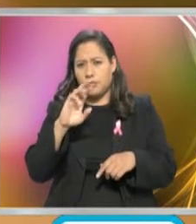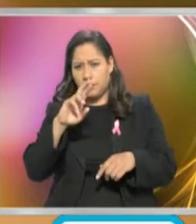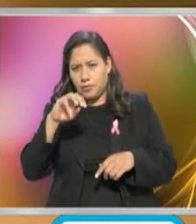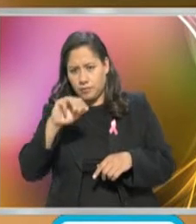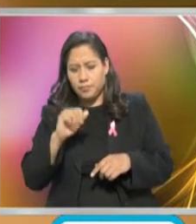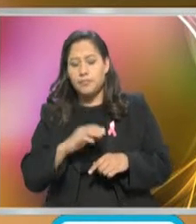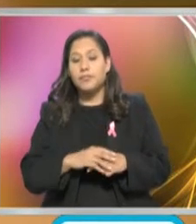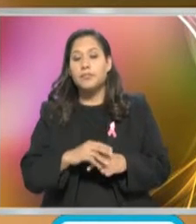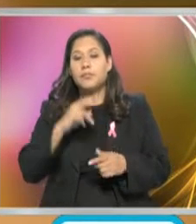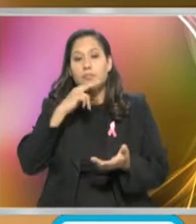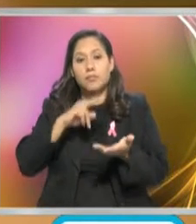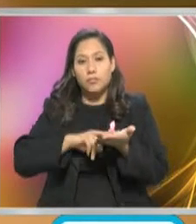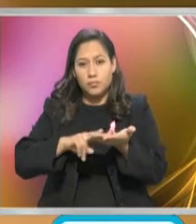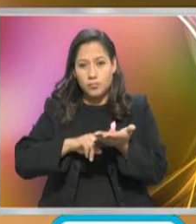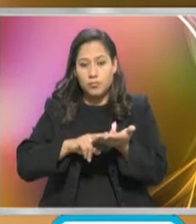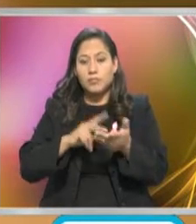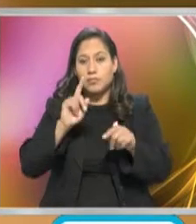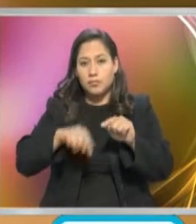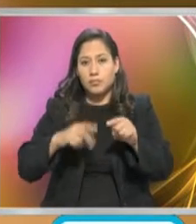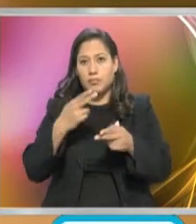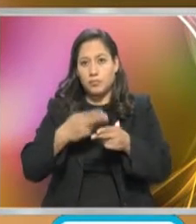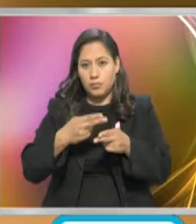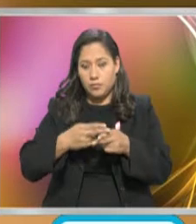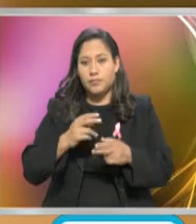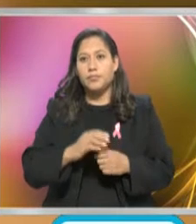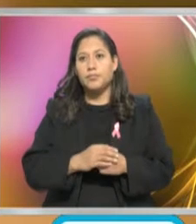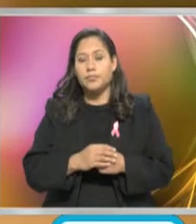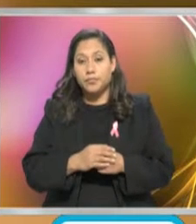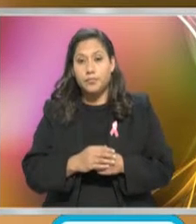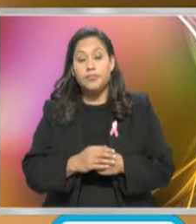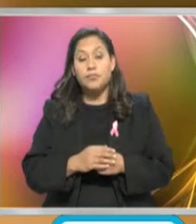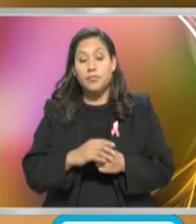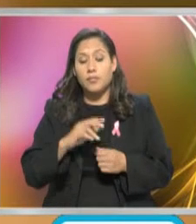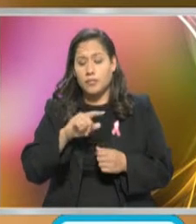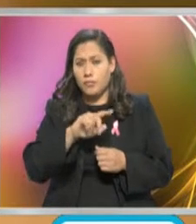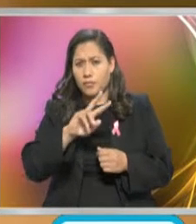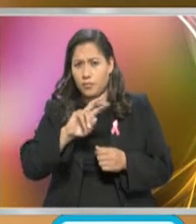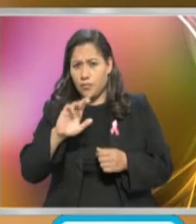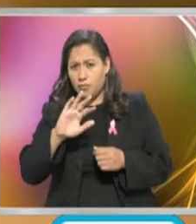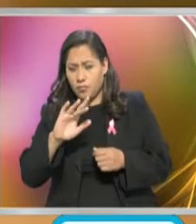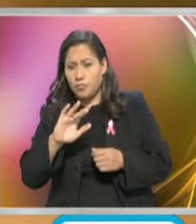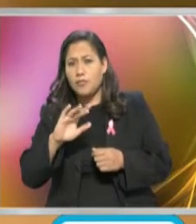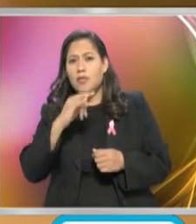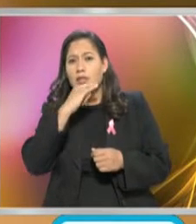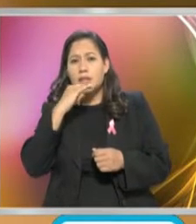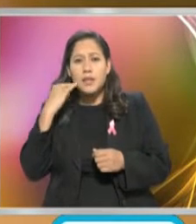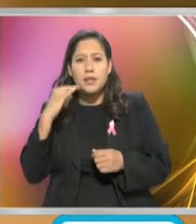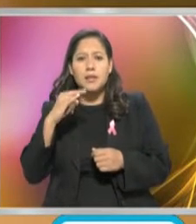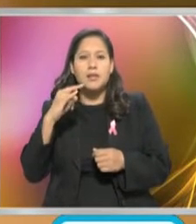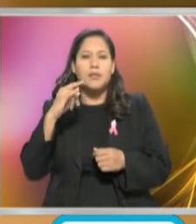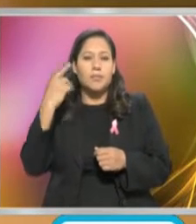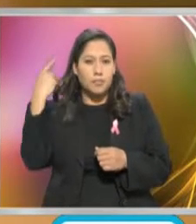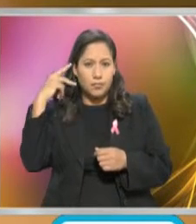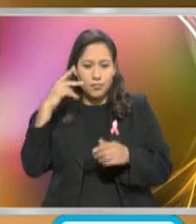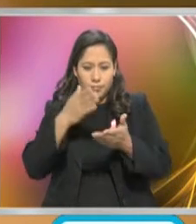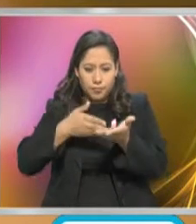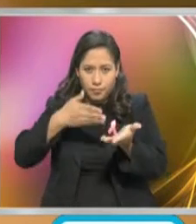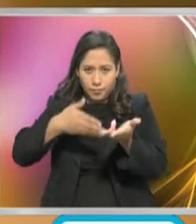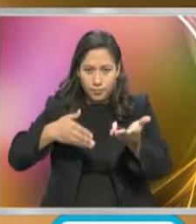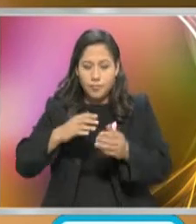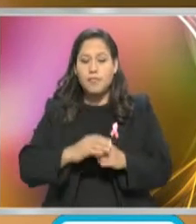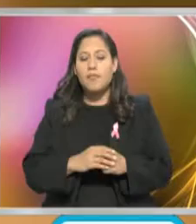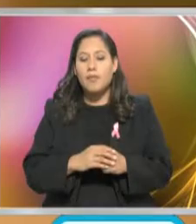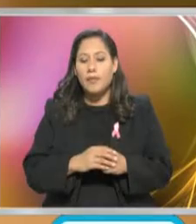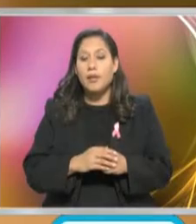Sí, un aguacate pelado, deshuesado y cortado en tiritas. 250 gramos de rajas ya preparadas. Sí, y una taza